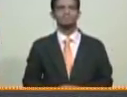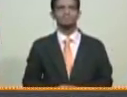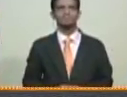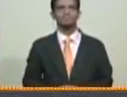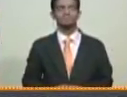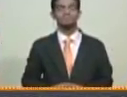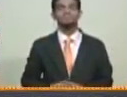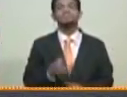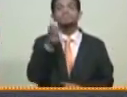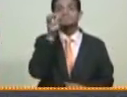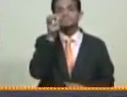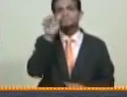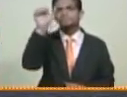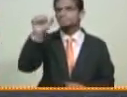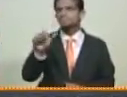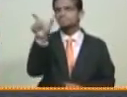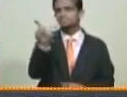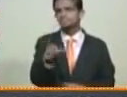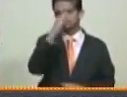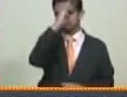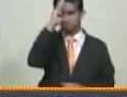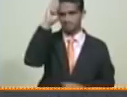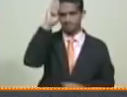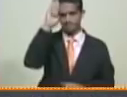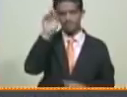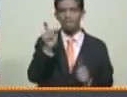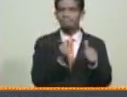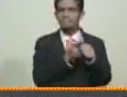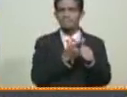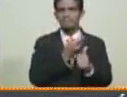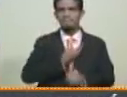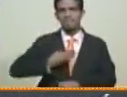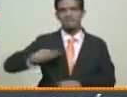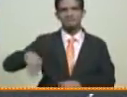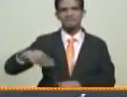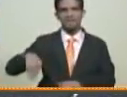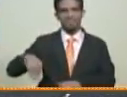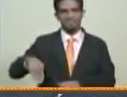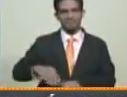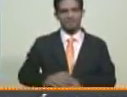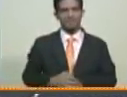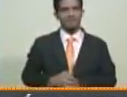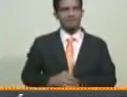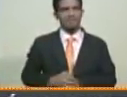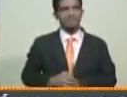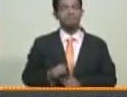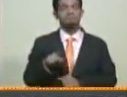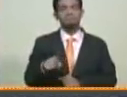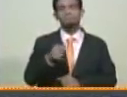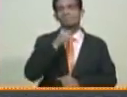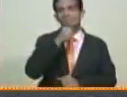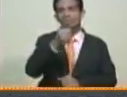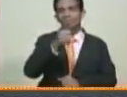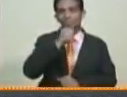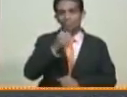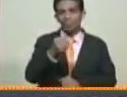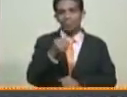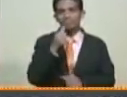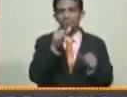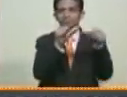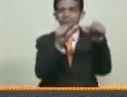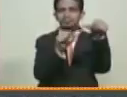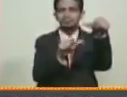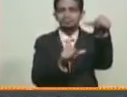palabras del primer vicepresidente del Partido Socialista Unido de Venezuela, Diosdado Cabello, en esta rueda de prensa. Ha dicho que más